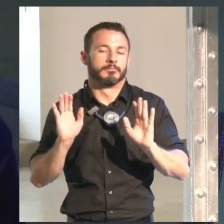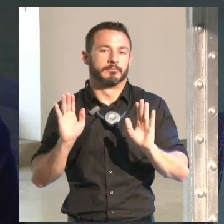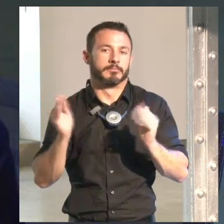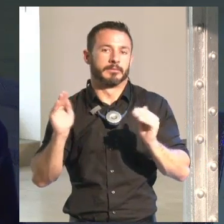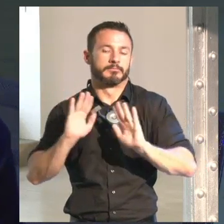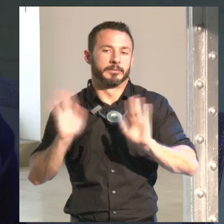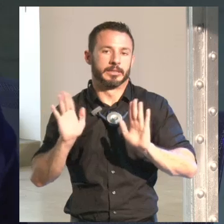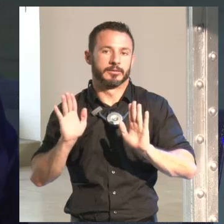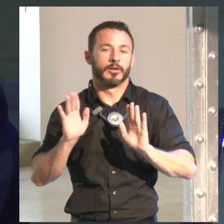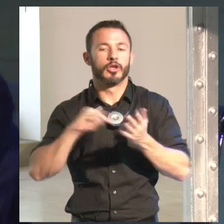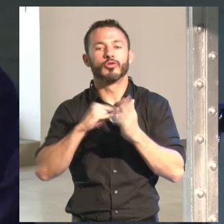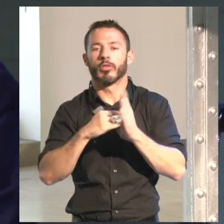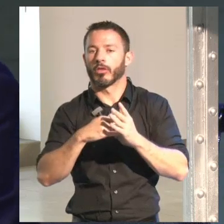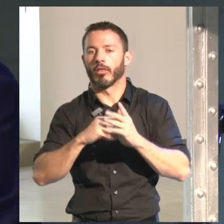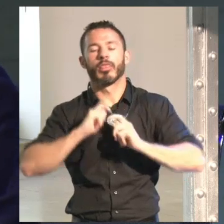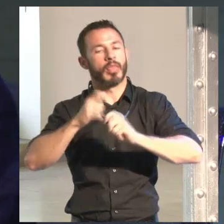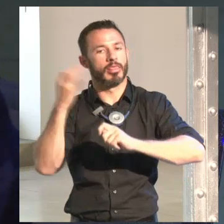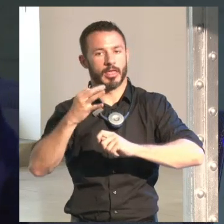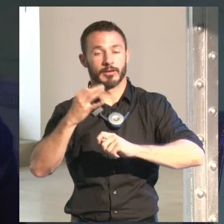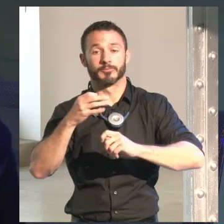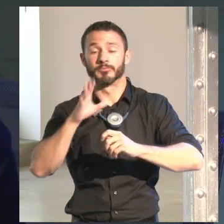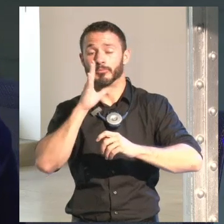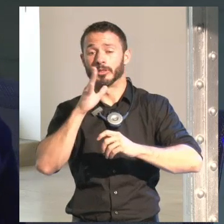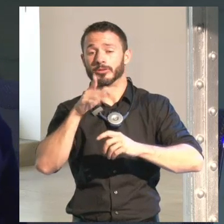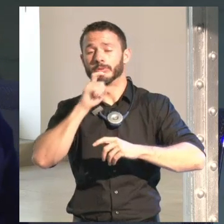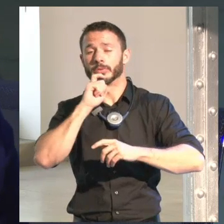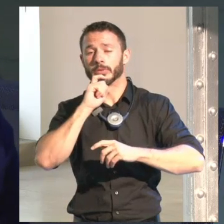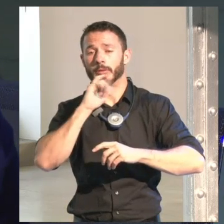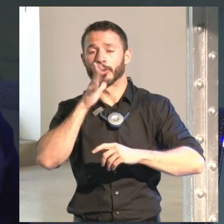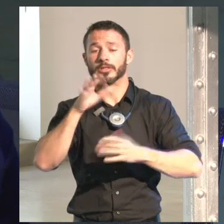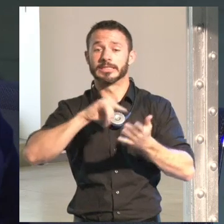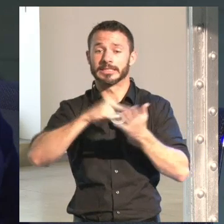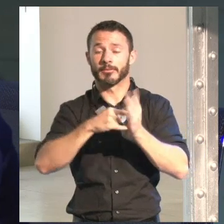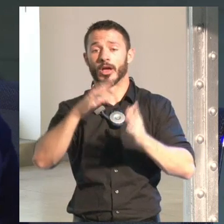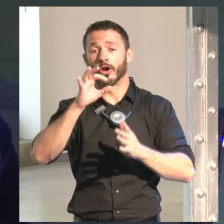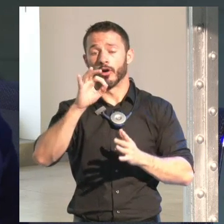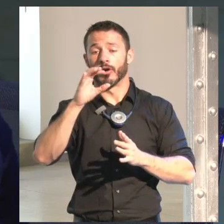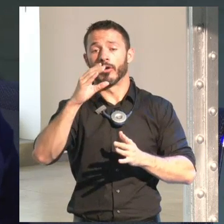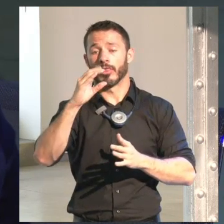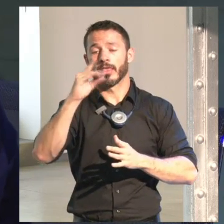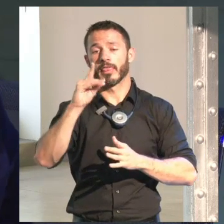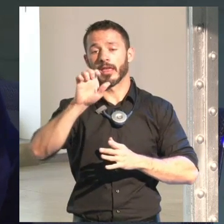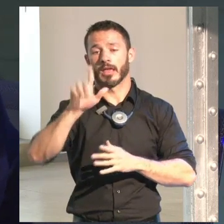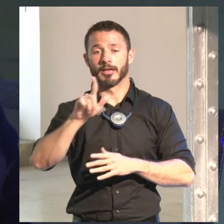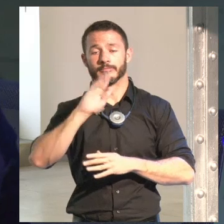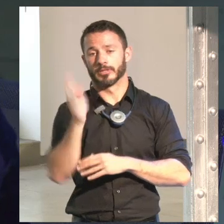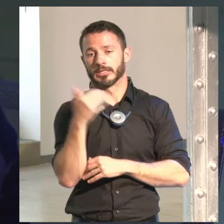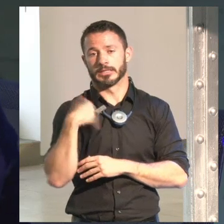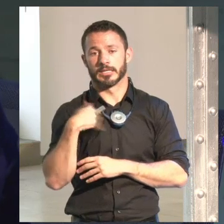una solución a eso. Y eso es complicado, digo, porque el sistema OCDE está obsoleto. Bueno, pues hay 15